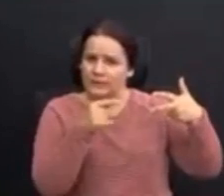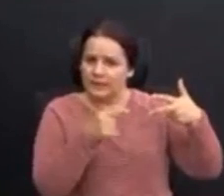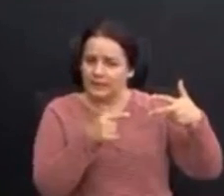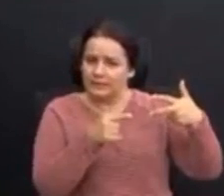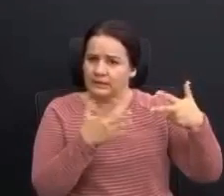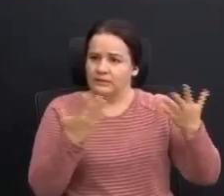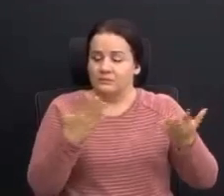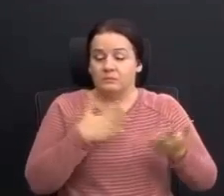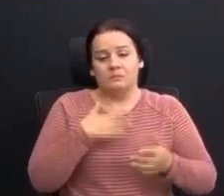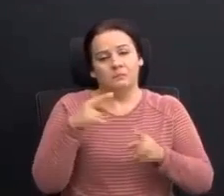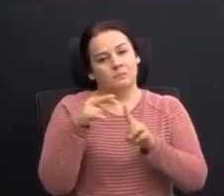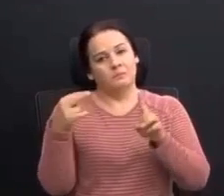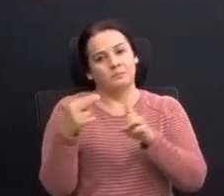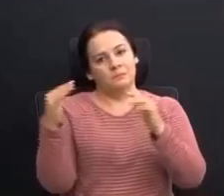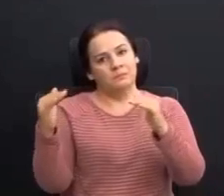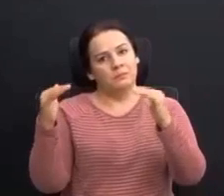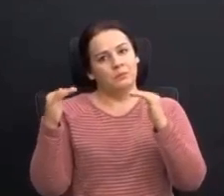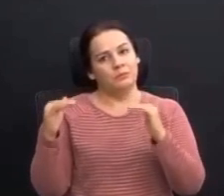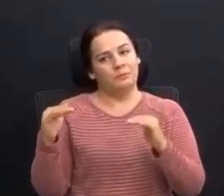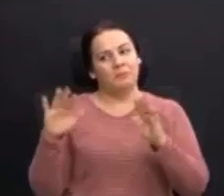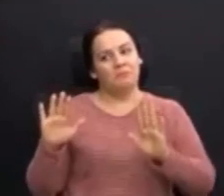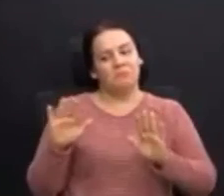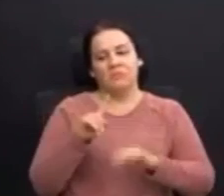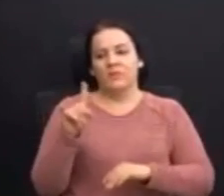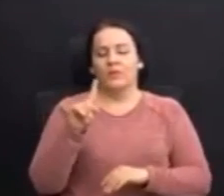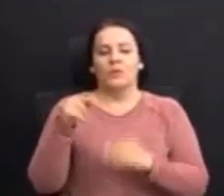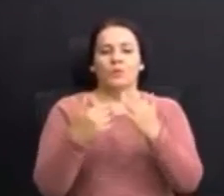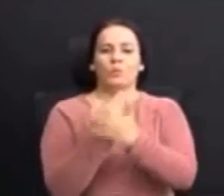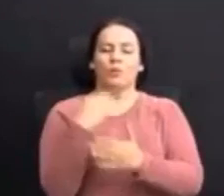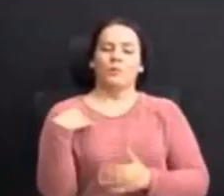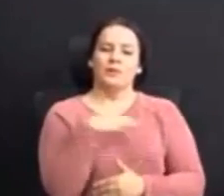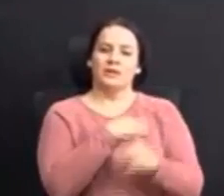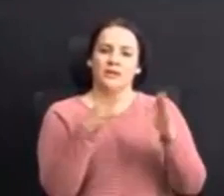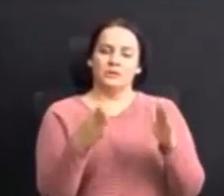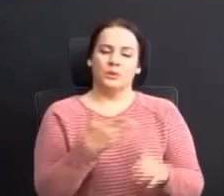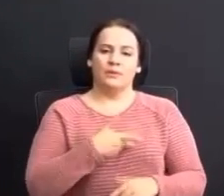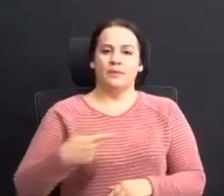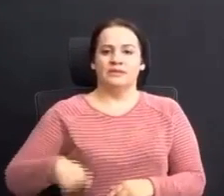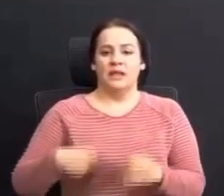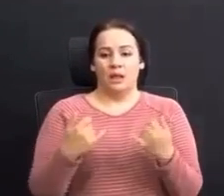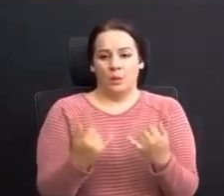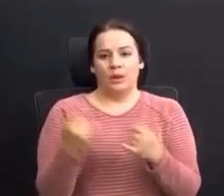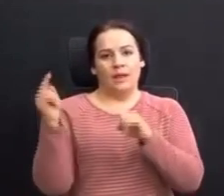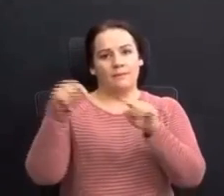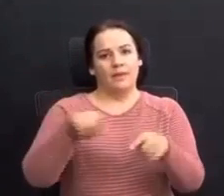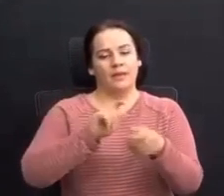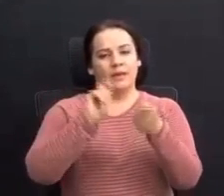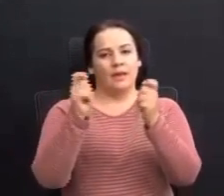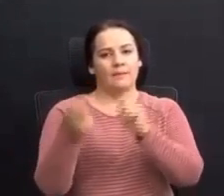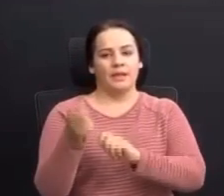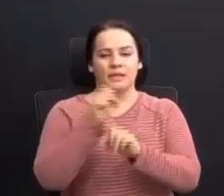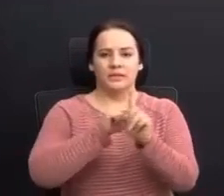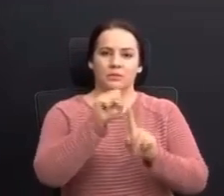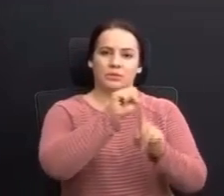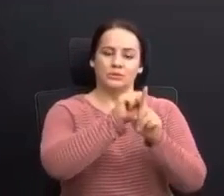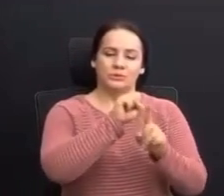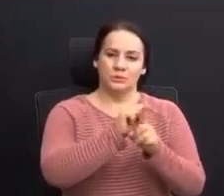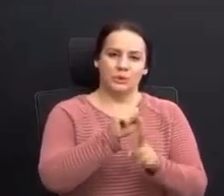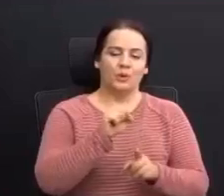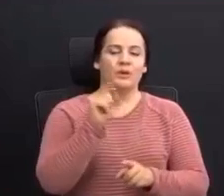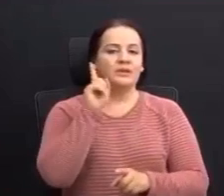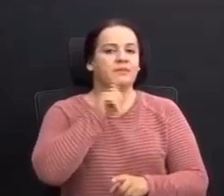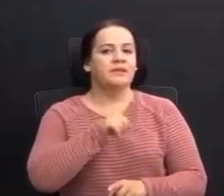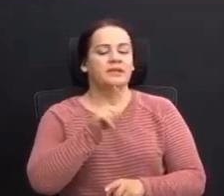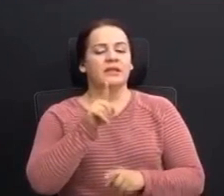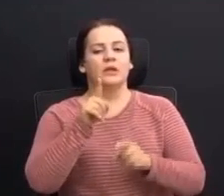mis expectativas son muy bajas de que este nuevo ministro de la Presidencia a estas alturas venga a cambiar la tónica de mentir y de incumplir acuerdos por